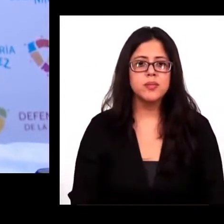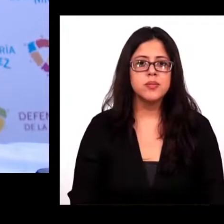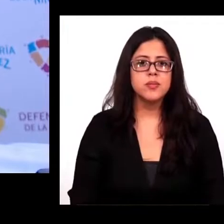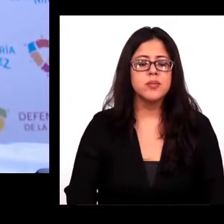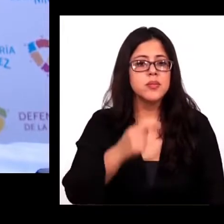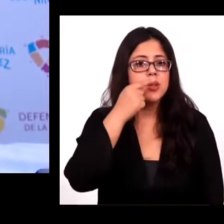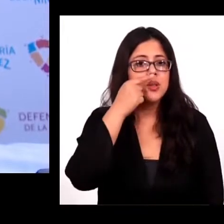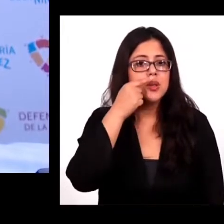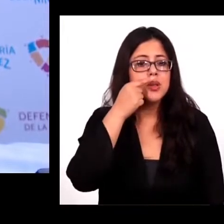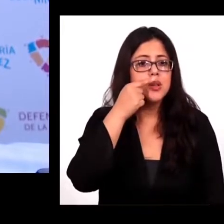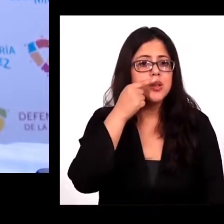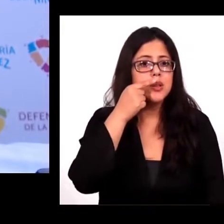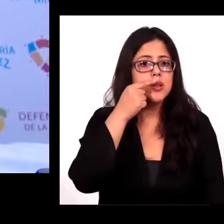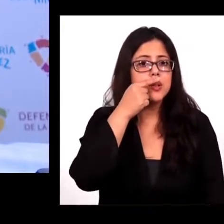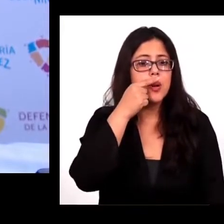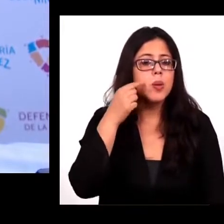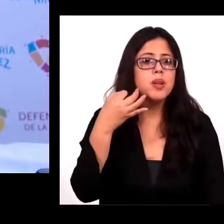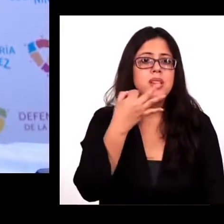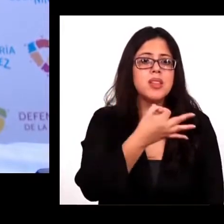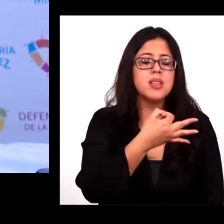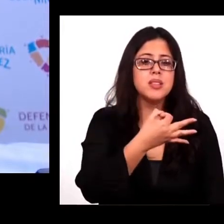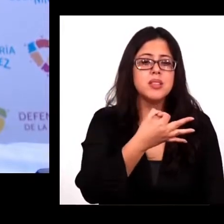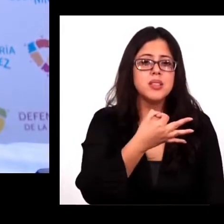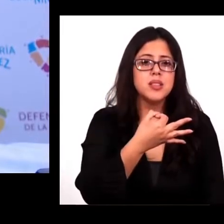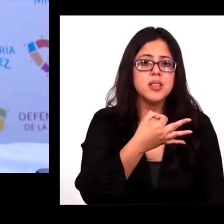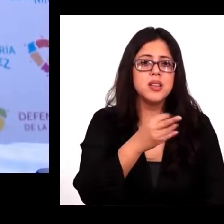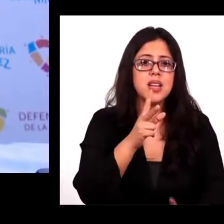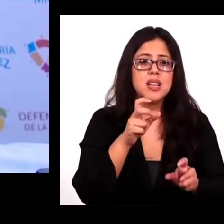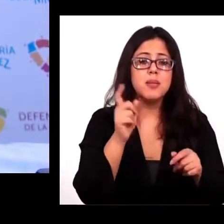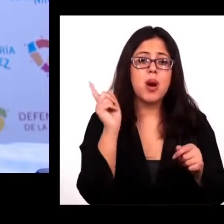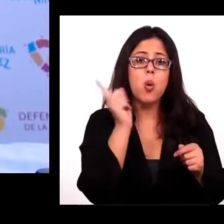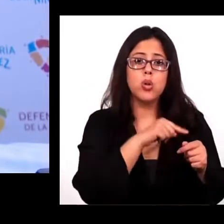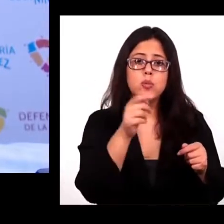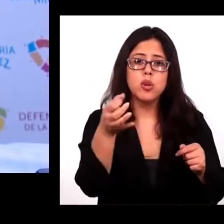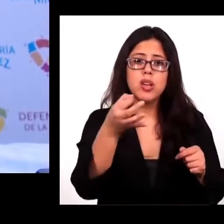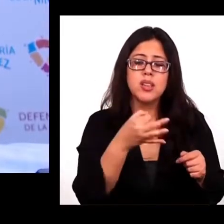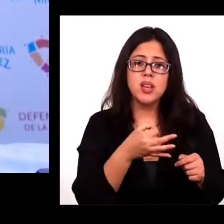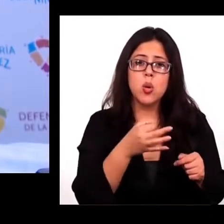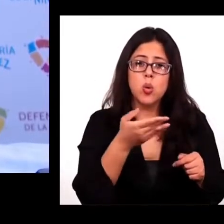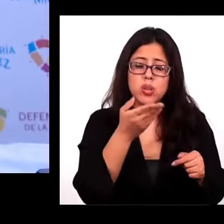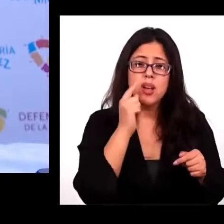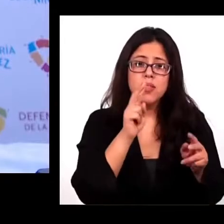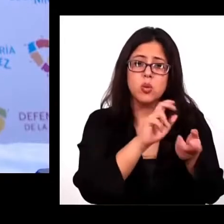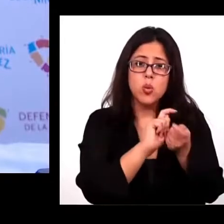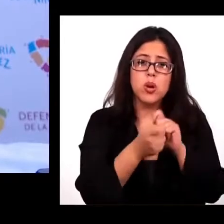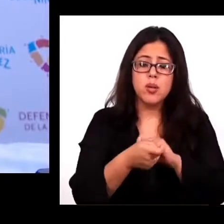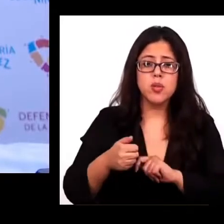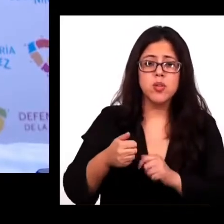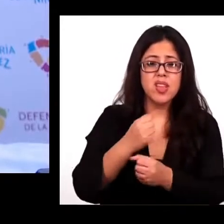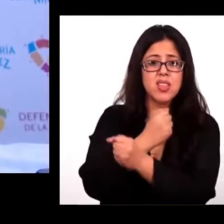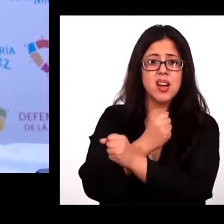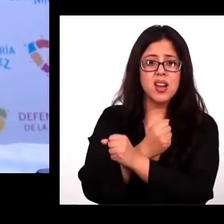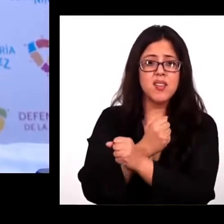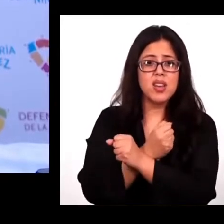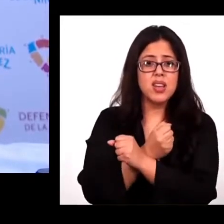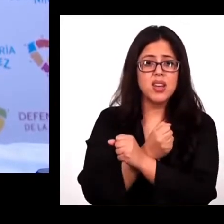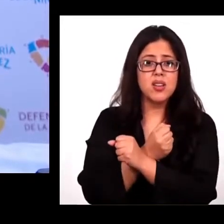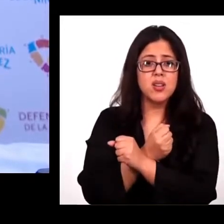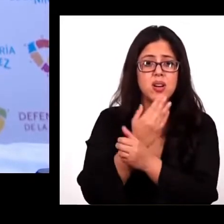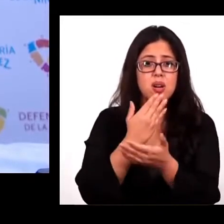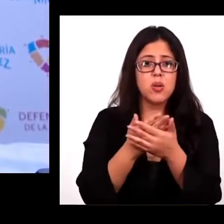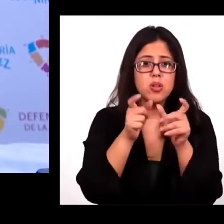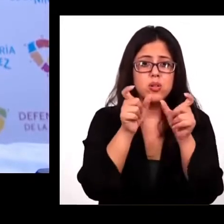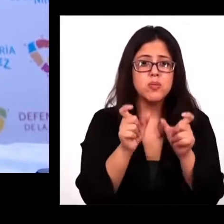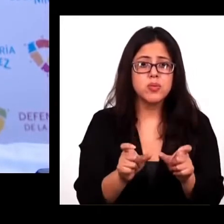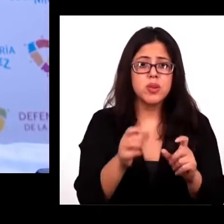días. Precisamente en el último punto que mencionaba, ¿ha notado algún cambio desde Carabineros a la hora de controlar protestas hacia los